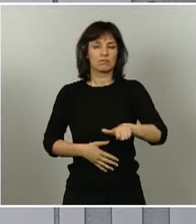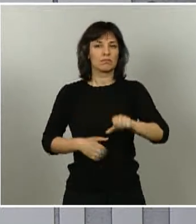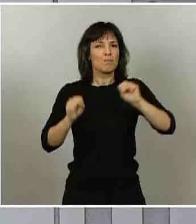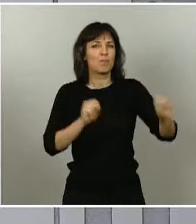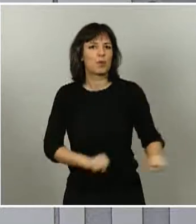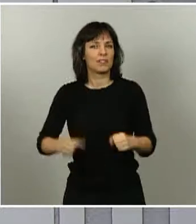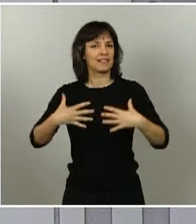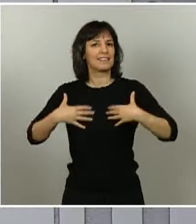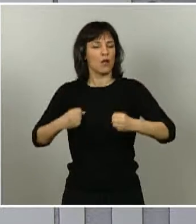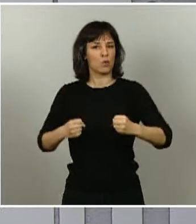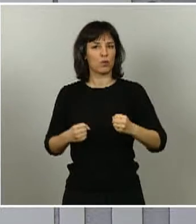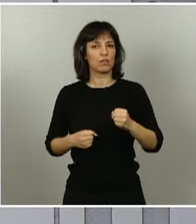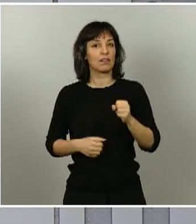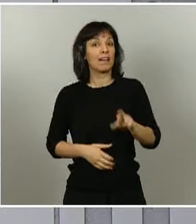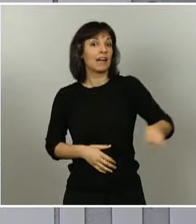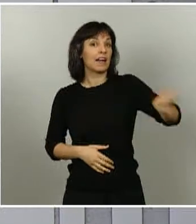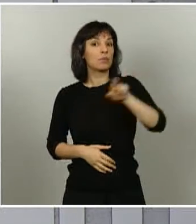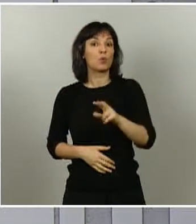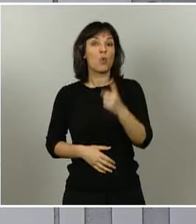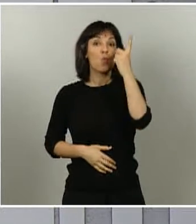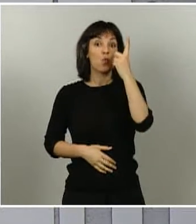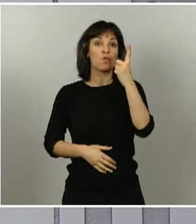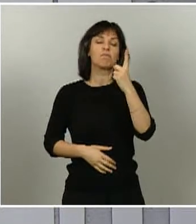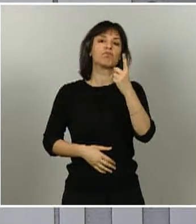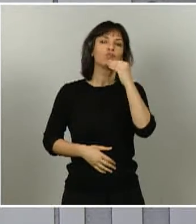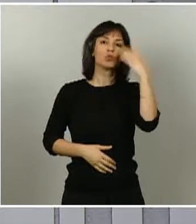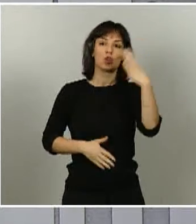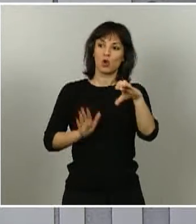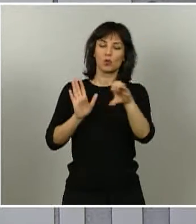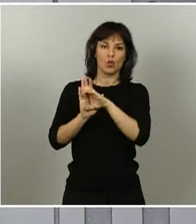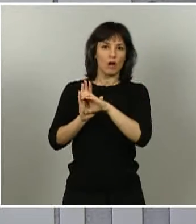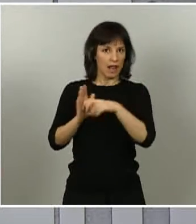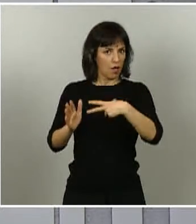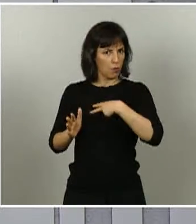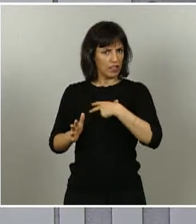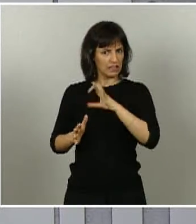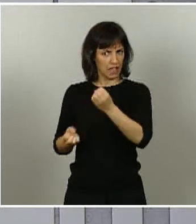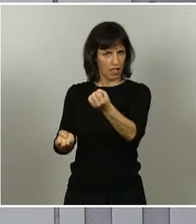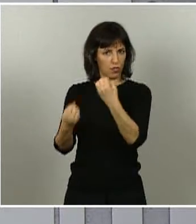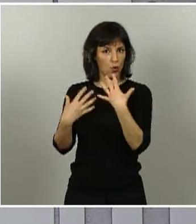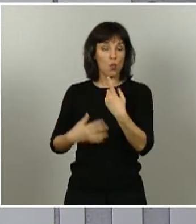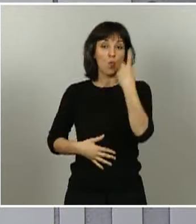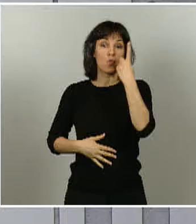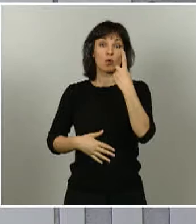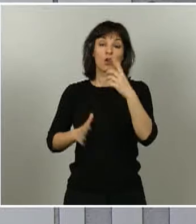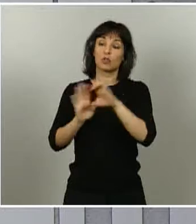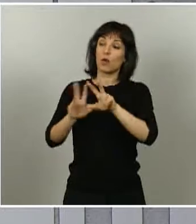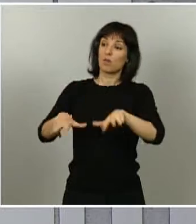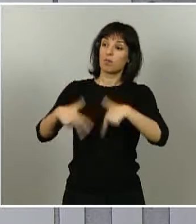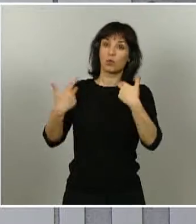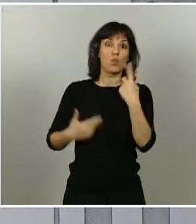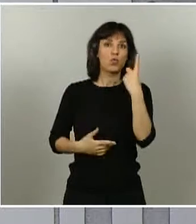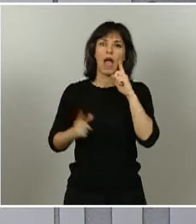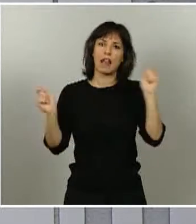el único instrumento constitucional dicho por la Abogacía del Estado que tenemos a nuestro alcance para intentar justamente